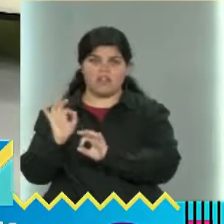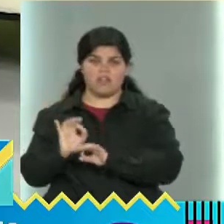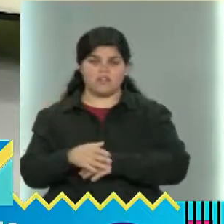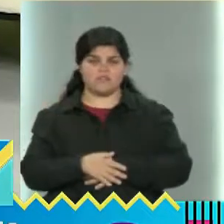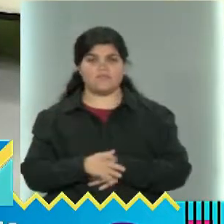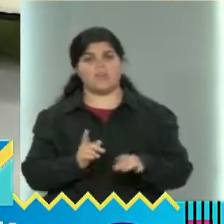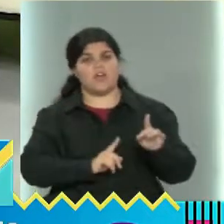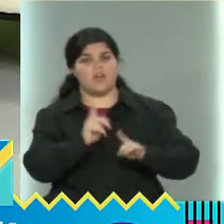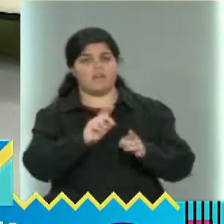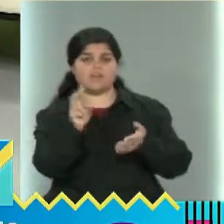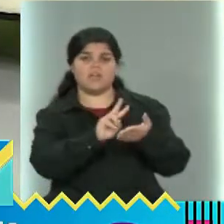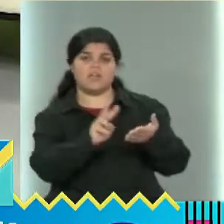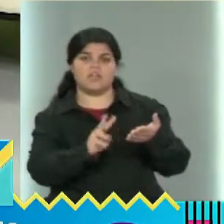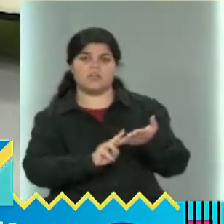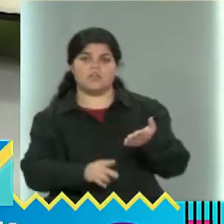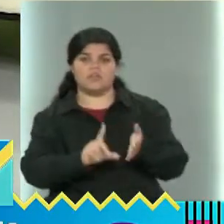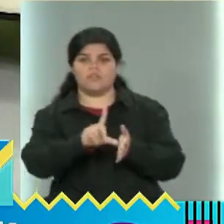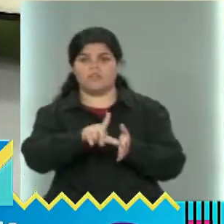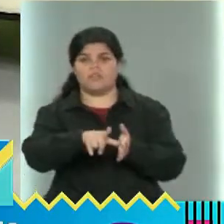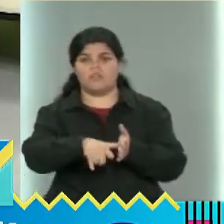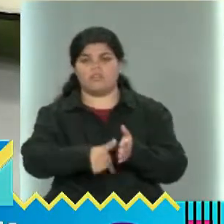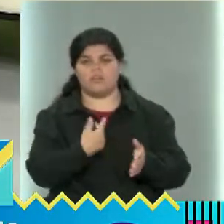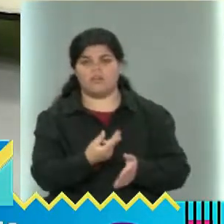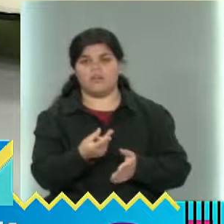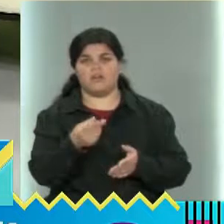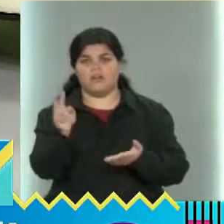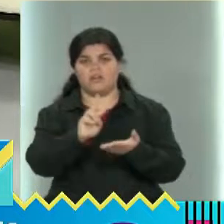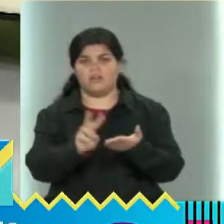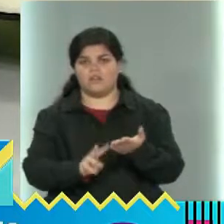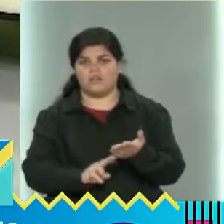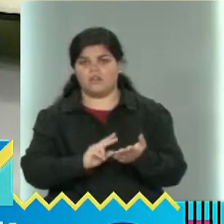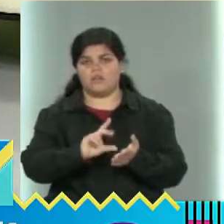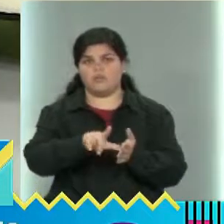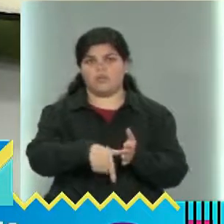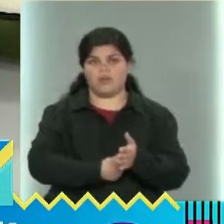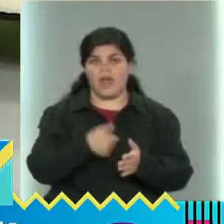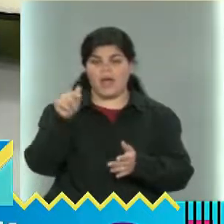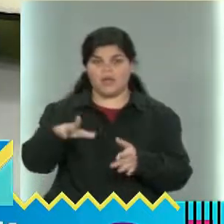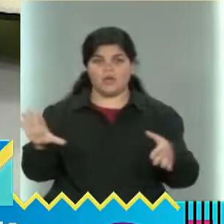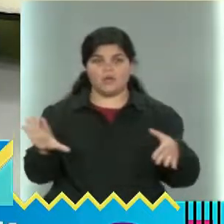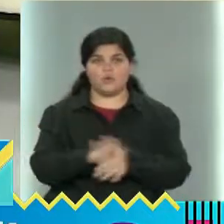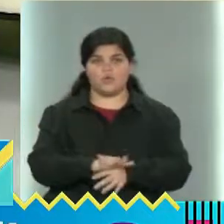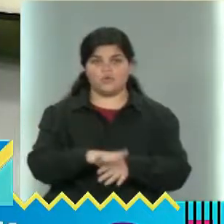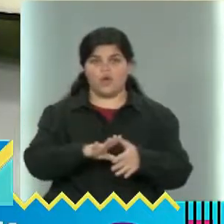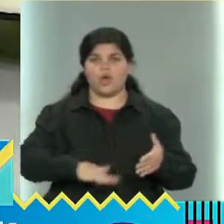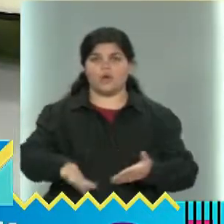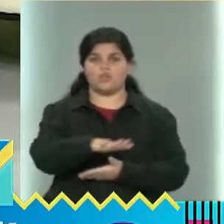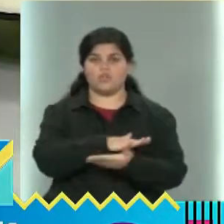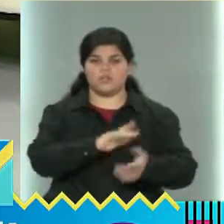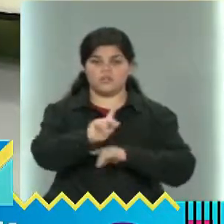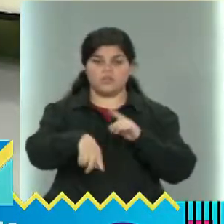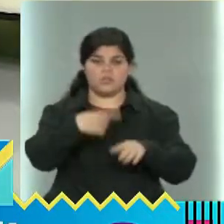¿no? Al libro. Sí. De lo que el escritor estaba en ese momento escribiendo sobre un contexto, después el